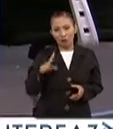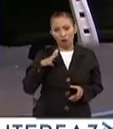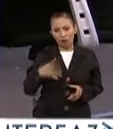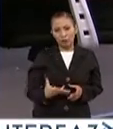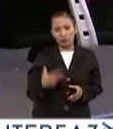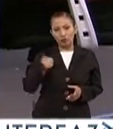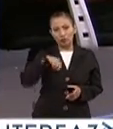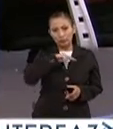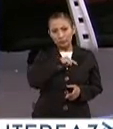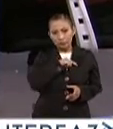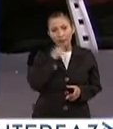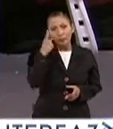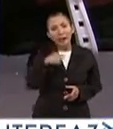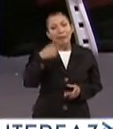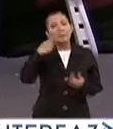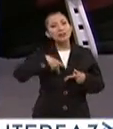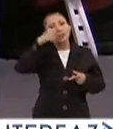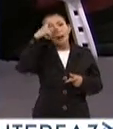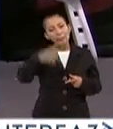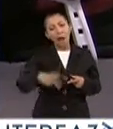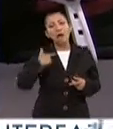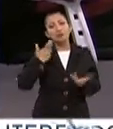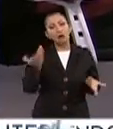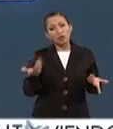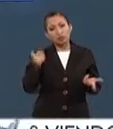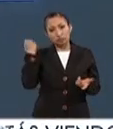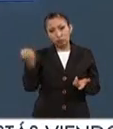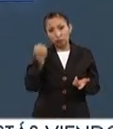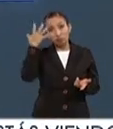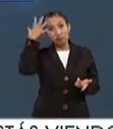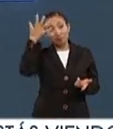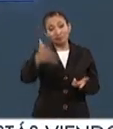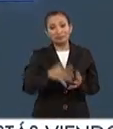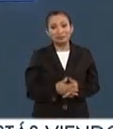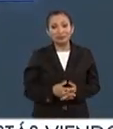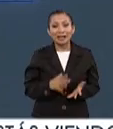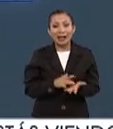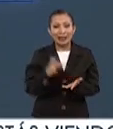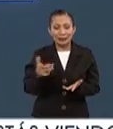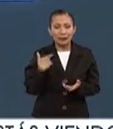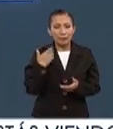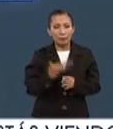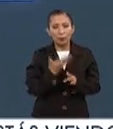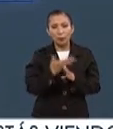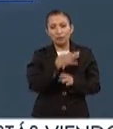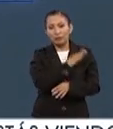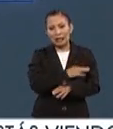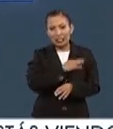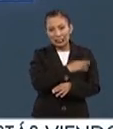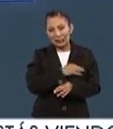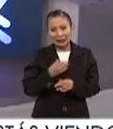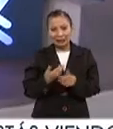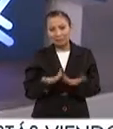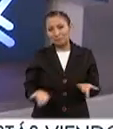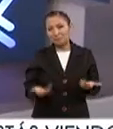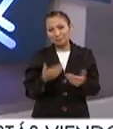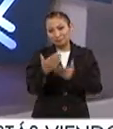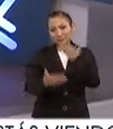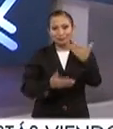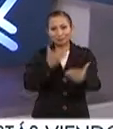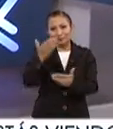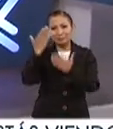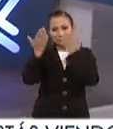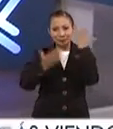orgullo para nosotros, para los mexicanos, y te deseamos el mejor de los éxitos. Gracias. Y sobre todo que seas muy, muy feliz en todos tus